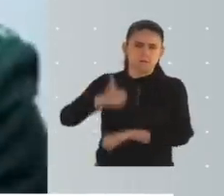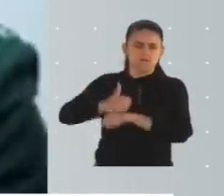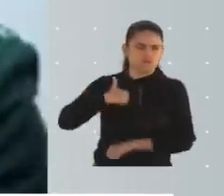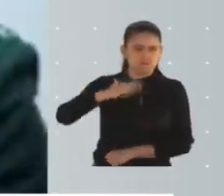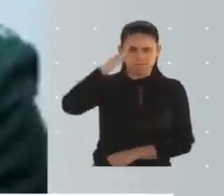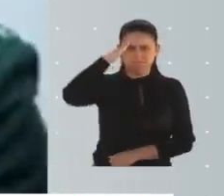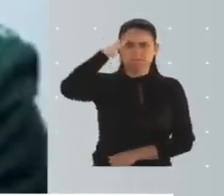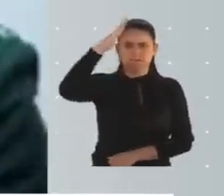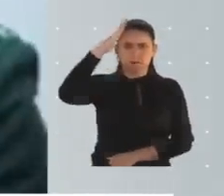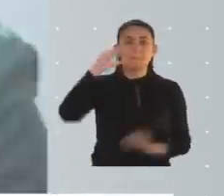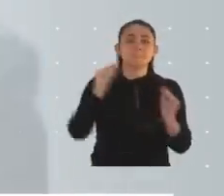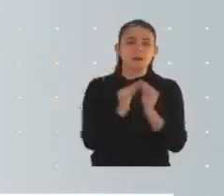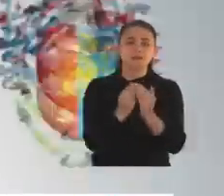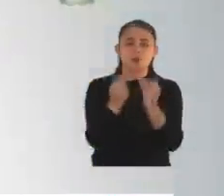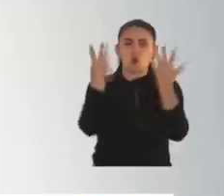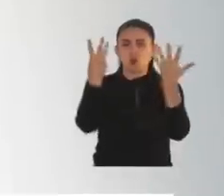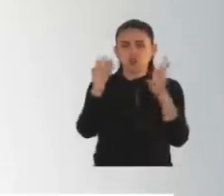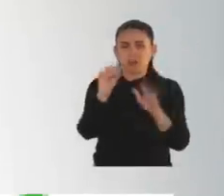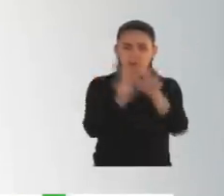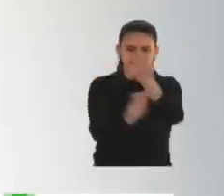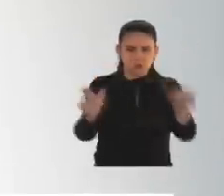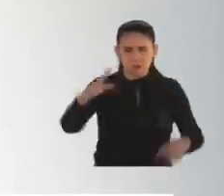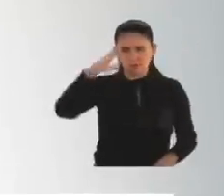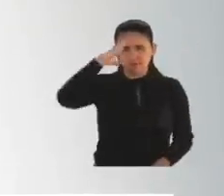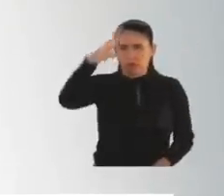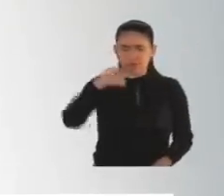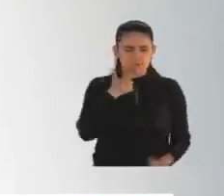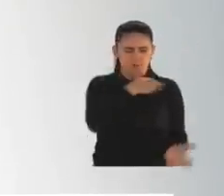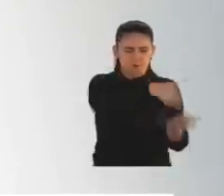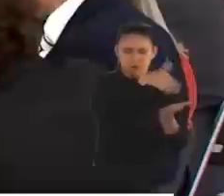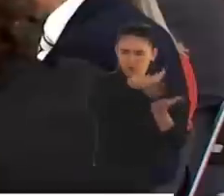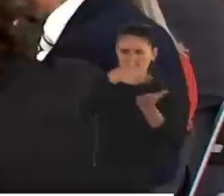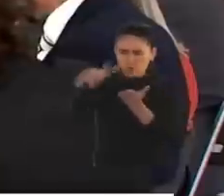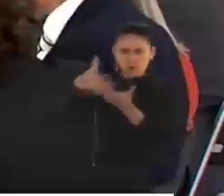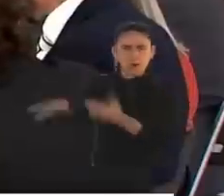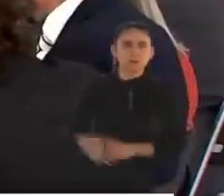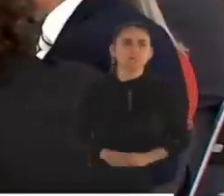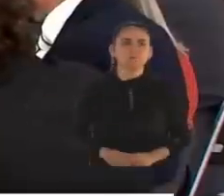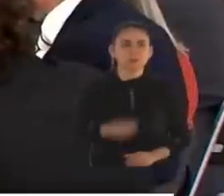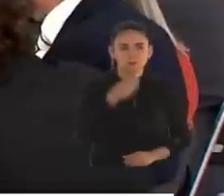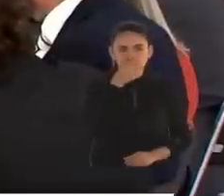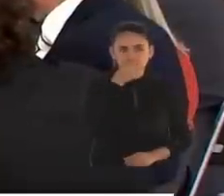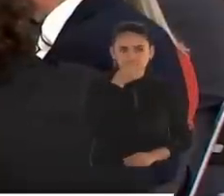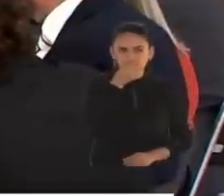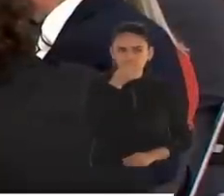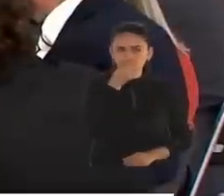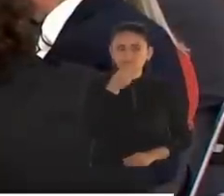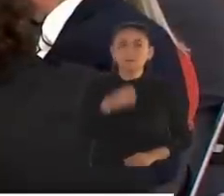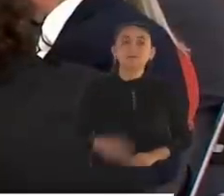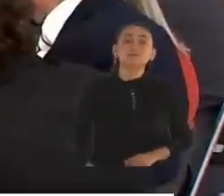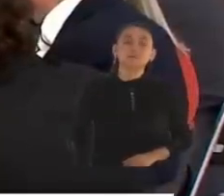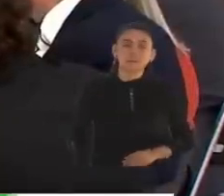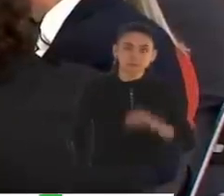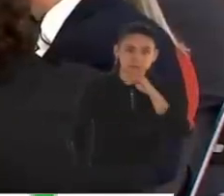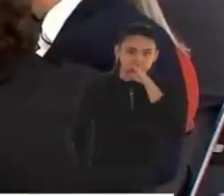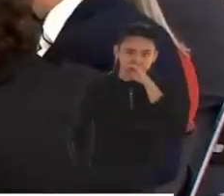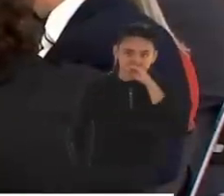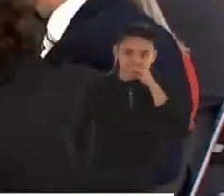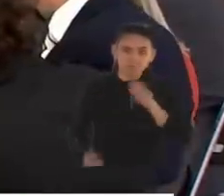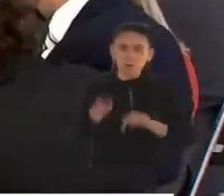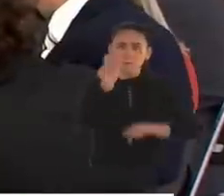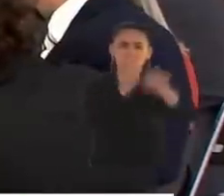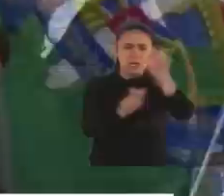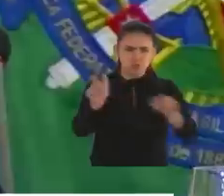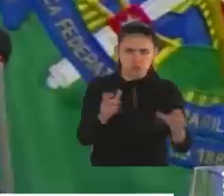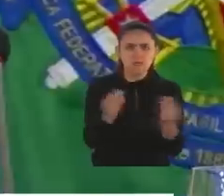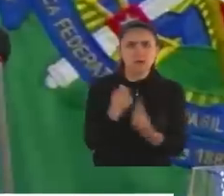y de 80 militares más ante cuestionamientos del presidente Luis Ignacio Lula da Silva. Es importante detener. Hubo mucha gente cómplice entre la policía militar.